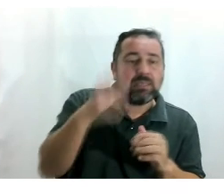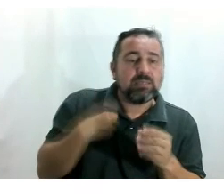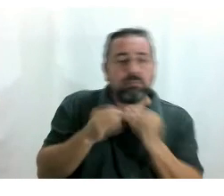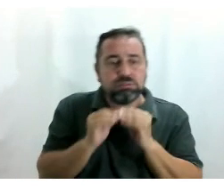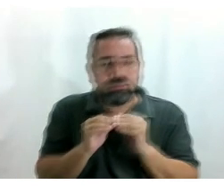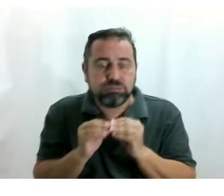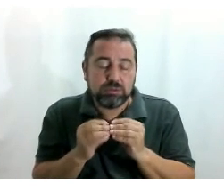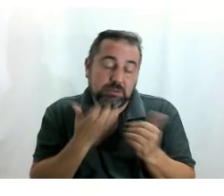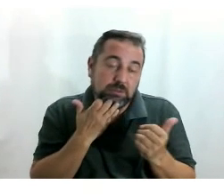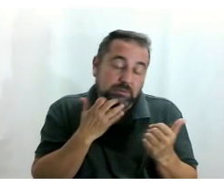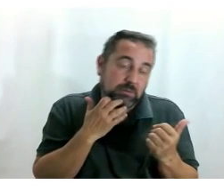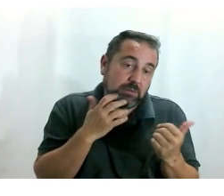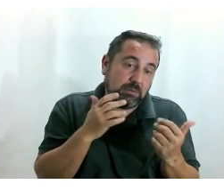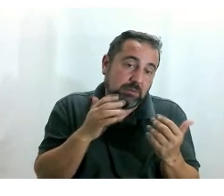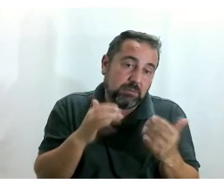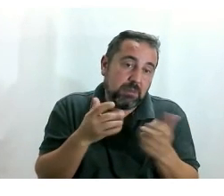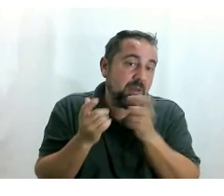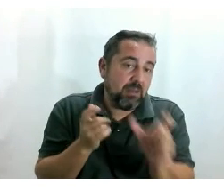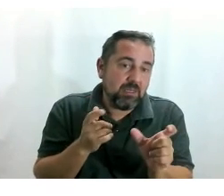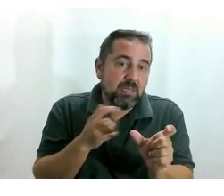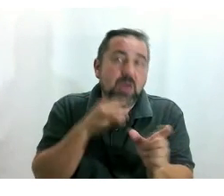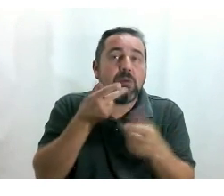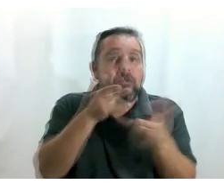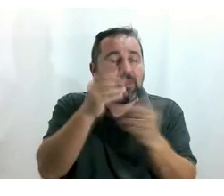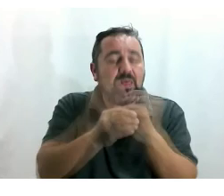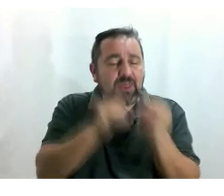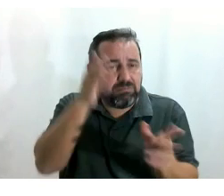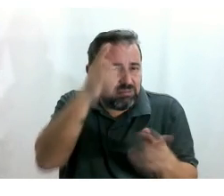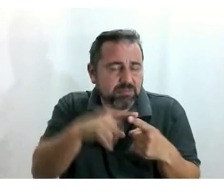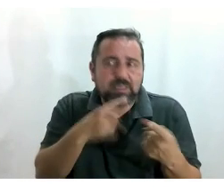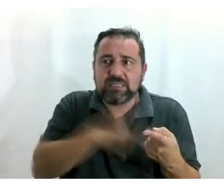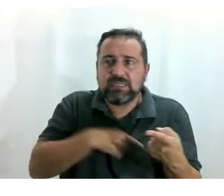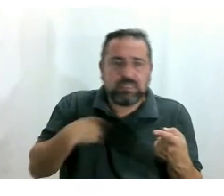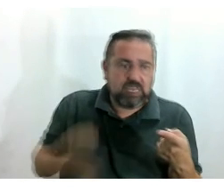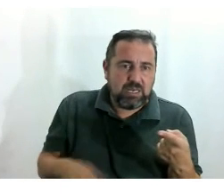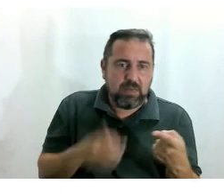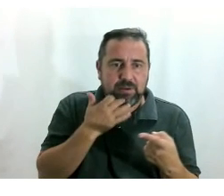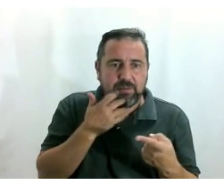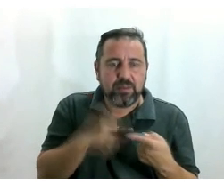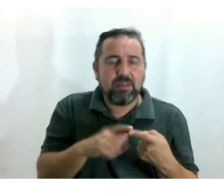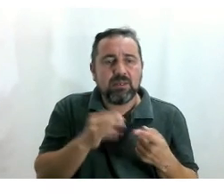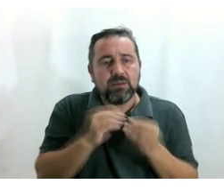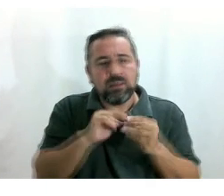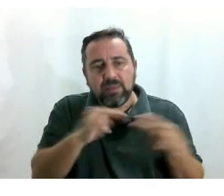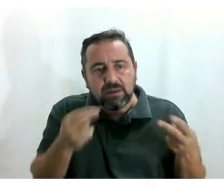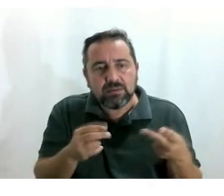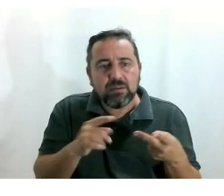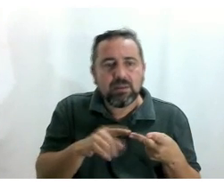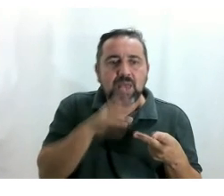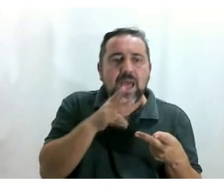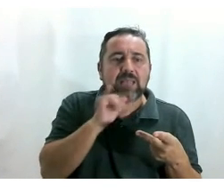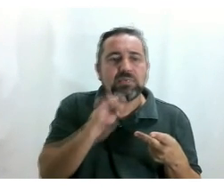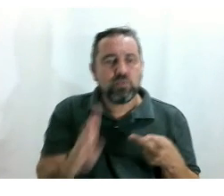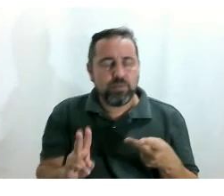permítanme la palabra, barbaridades. Le hace China con el caso de la corrección del gen susceptibilidad del